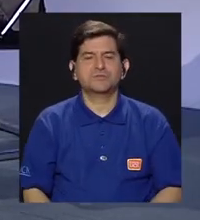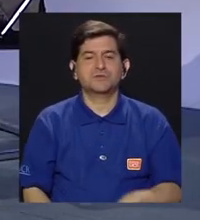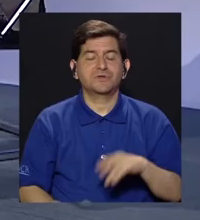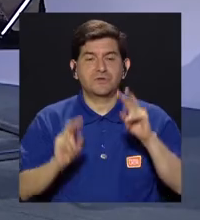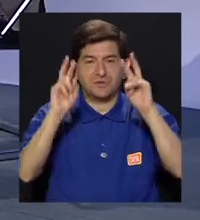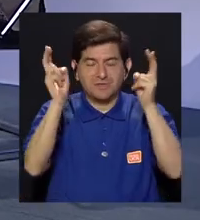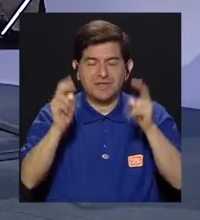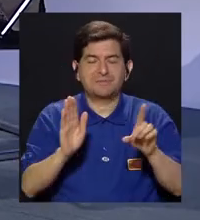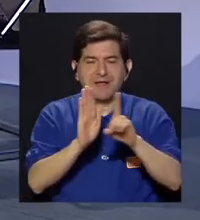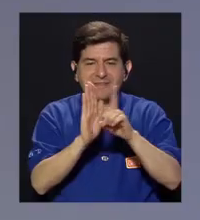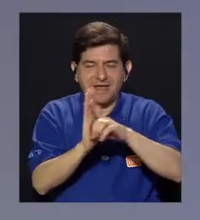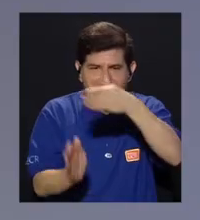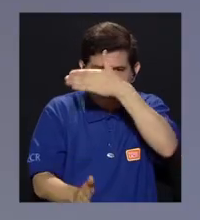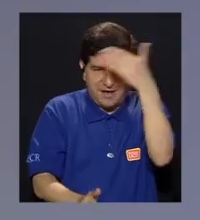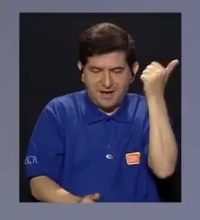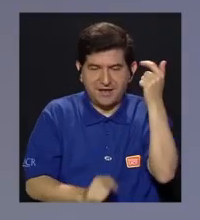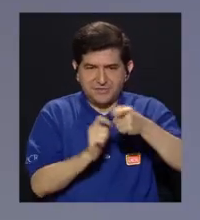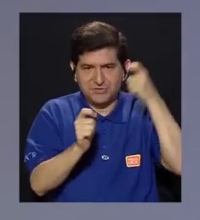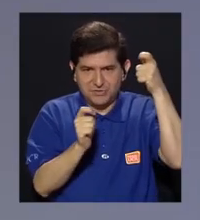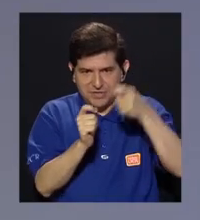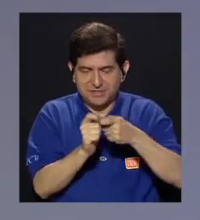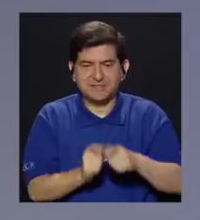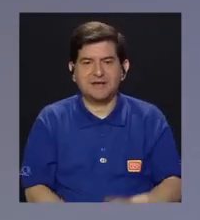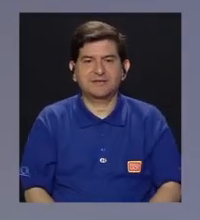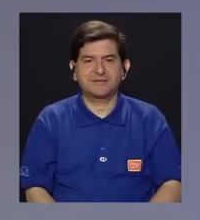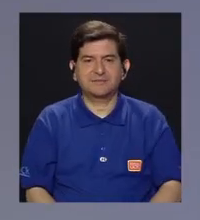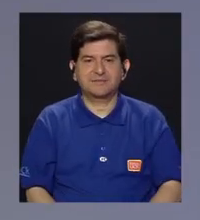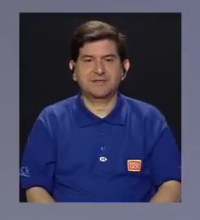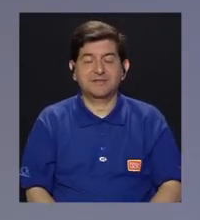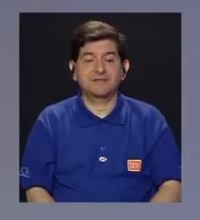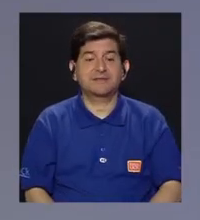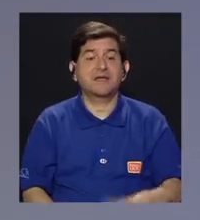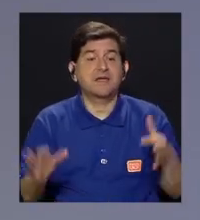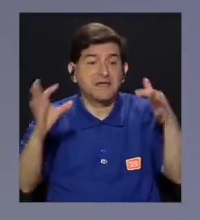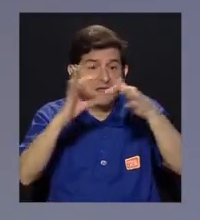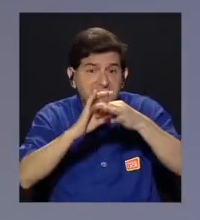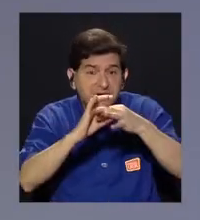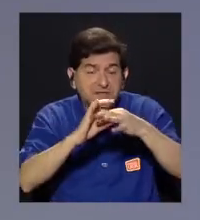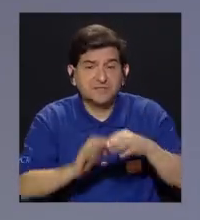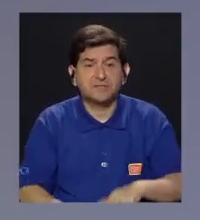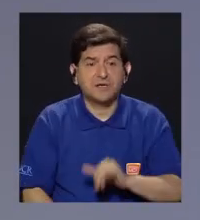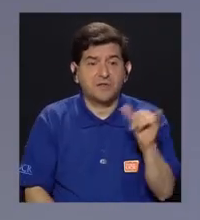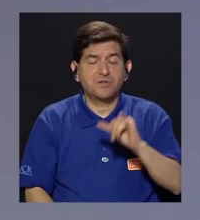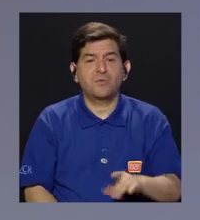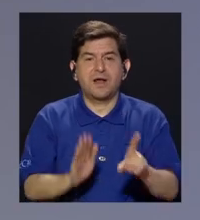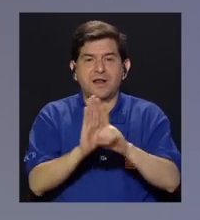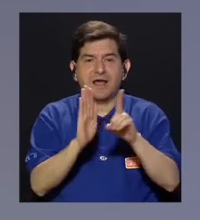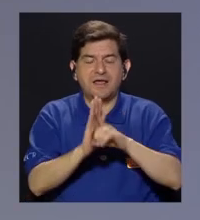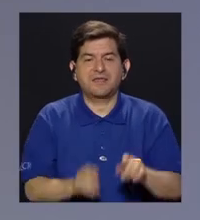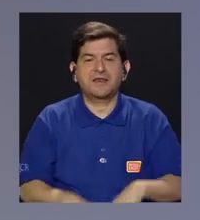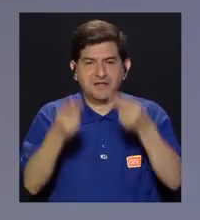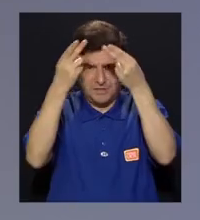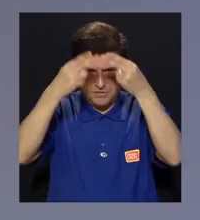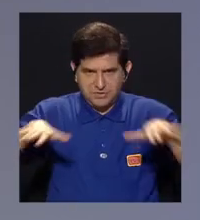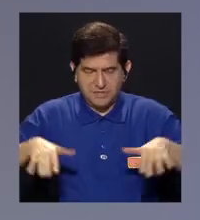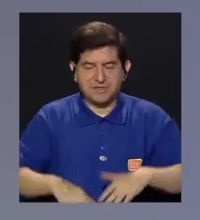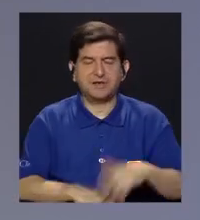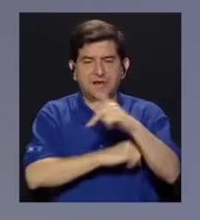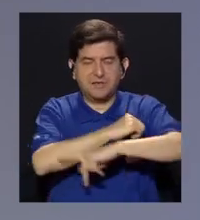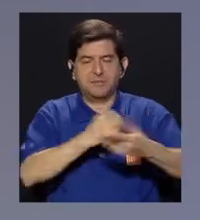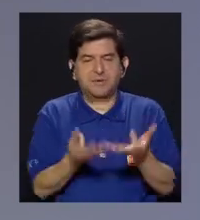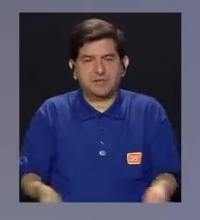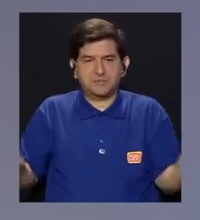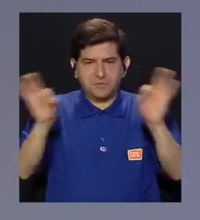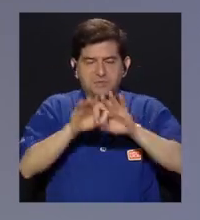sobre el derecho al olvido específicamente en un bloque pero sobre derecho informativo creo que es